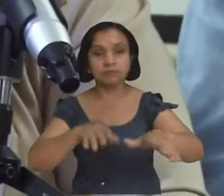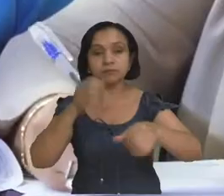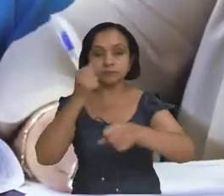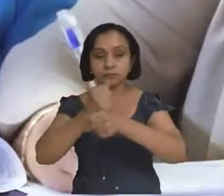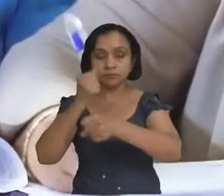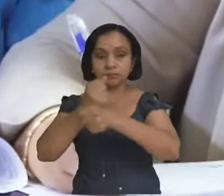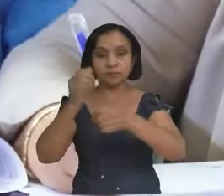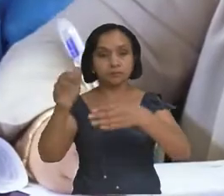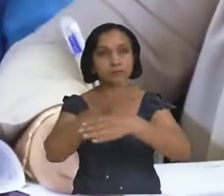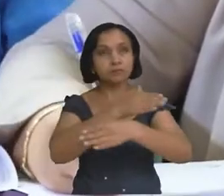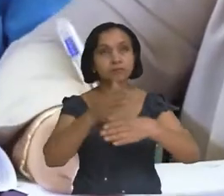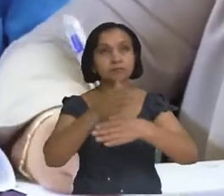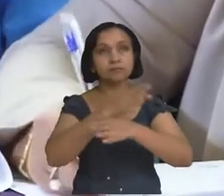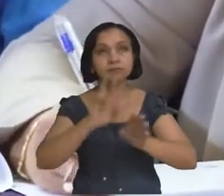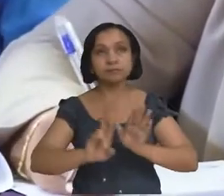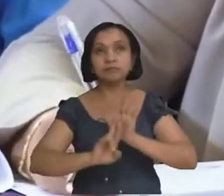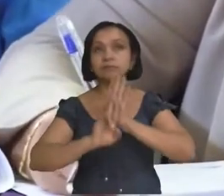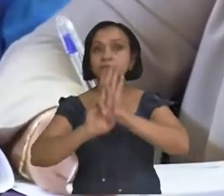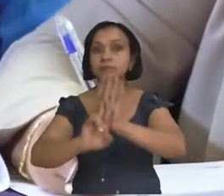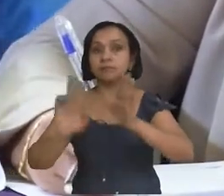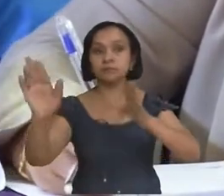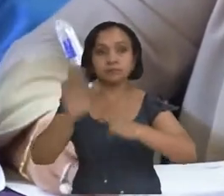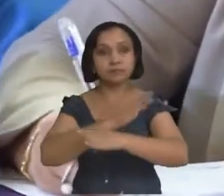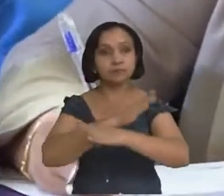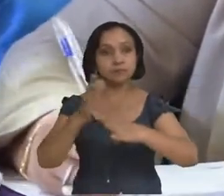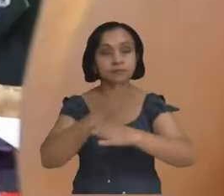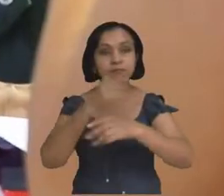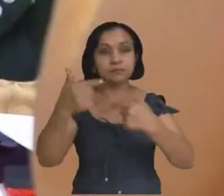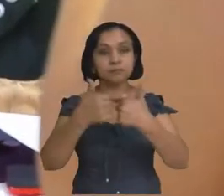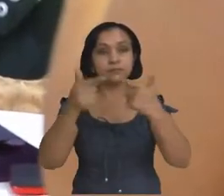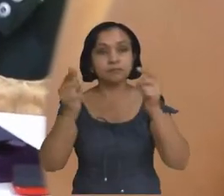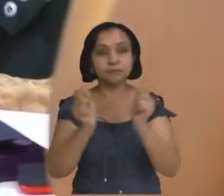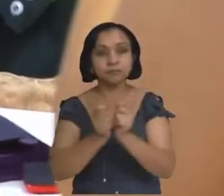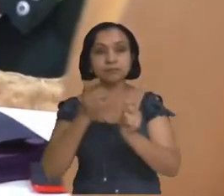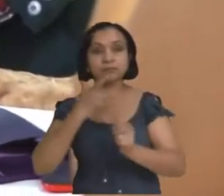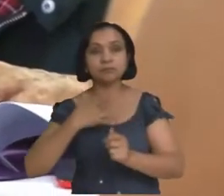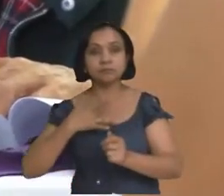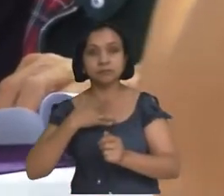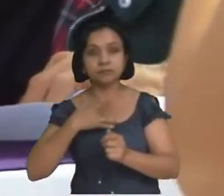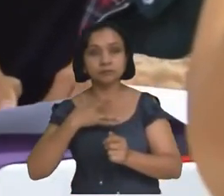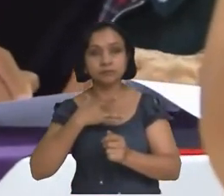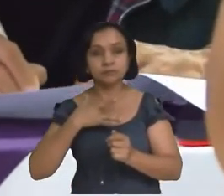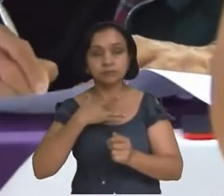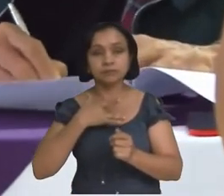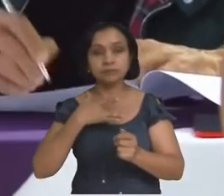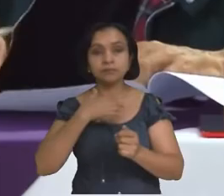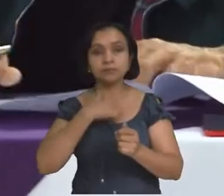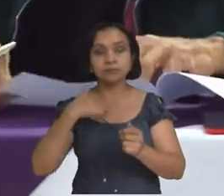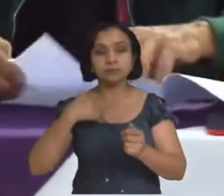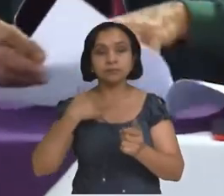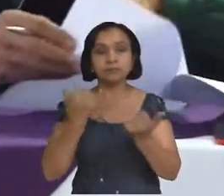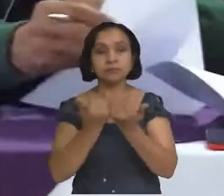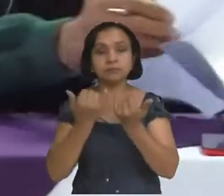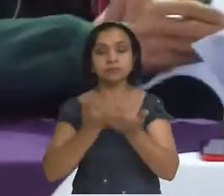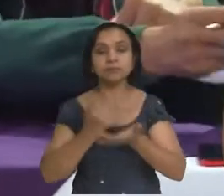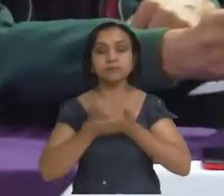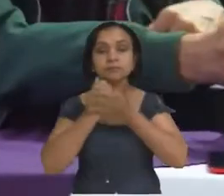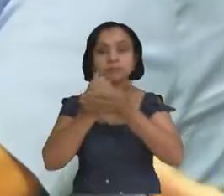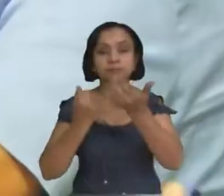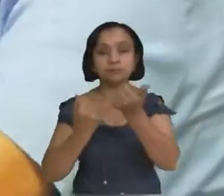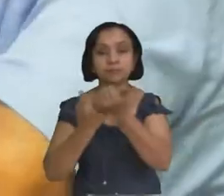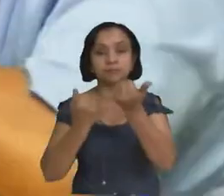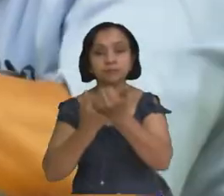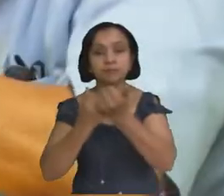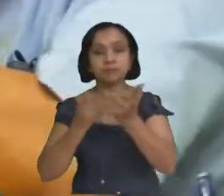manufactureras. Los representantes de los diferentes sectores coincidieron en la necesidad de aumentar el salario mínimo para contribuir al